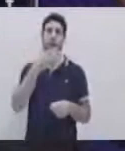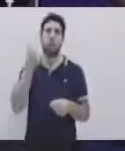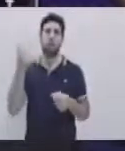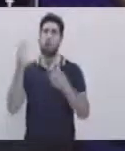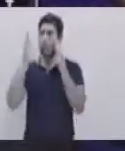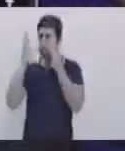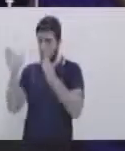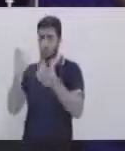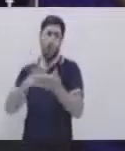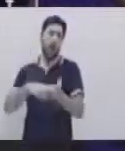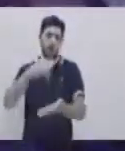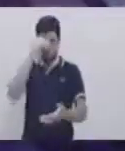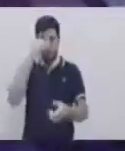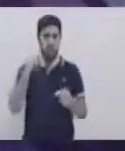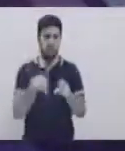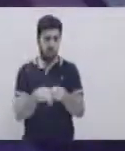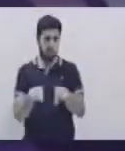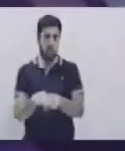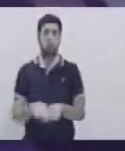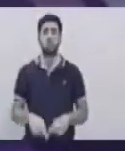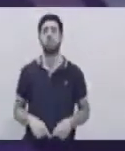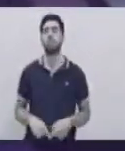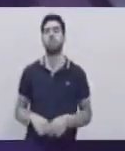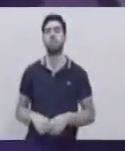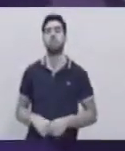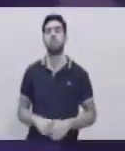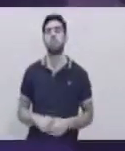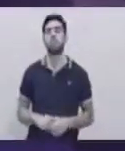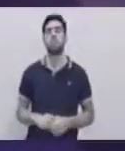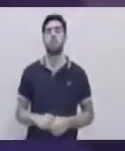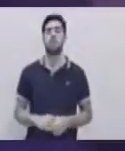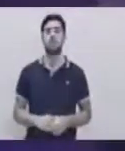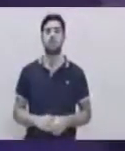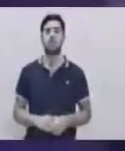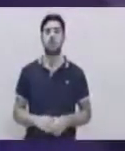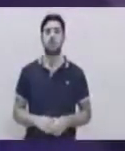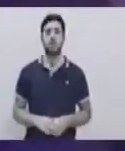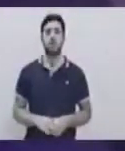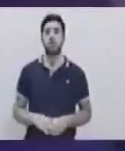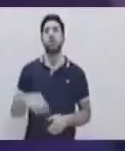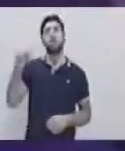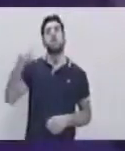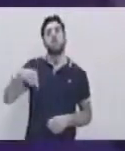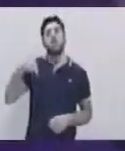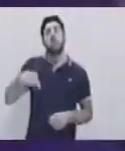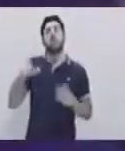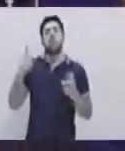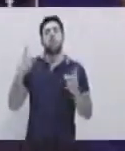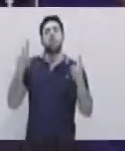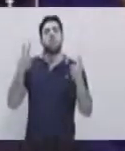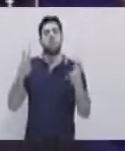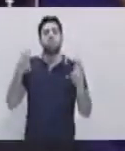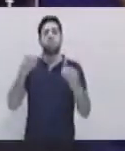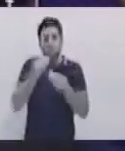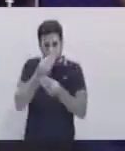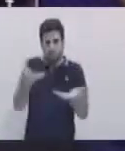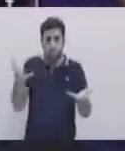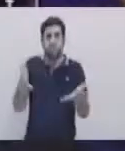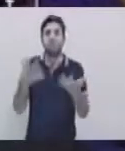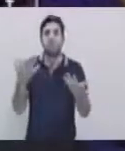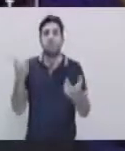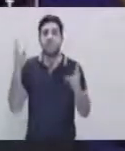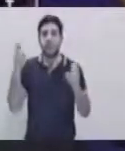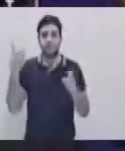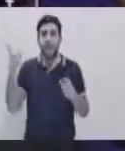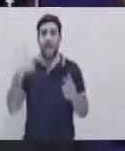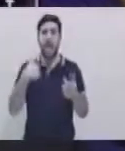Todos podemos aprender. Mi nombre es Ana Ivón González Pérez y en esta mañana veremos